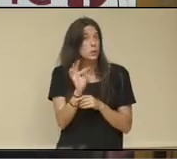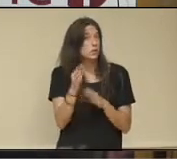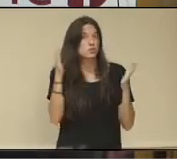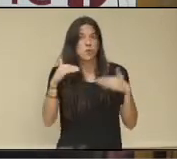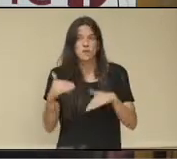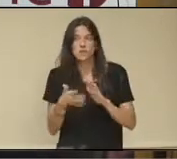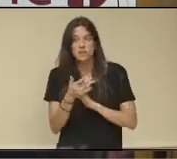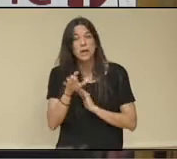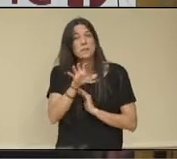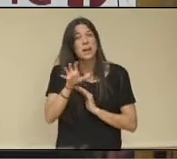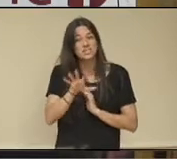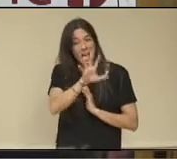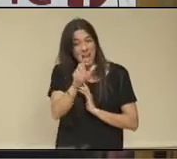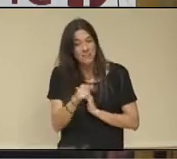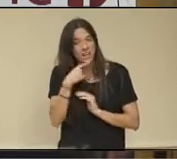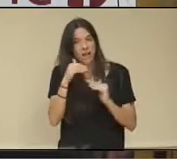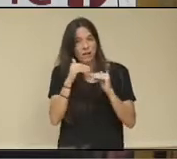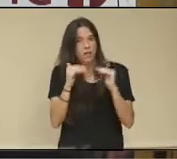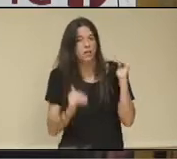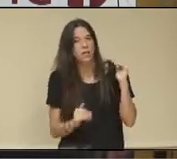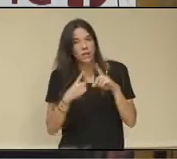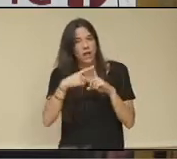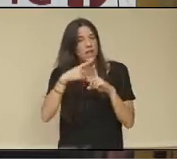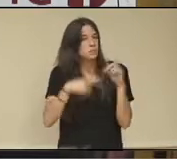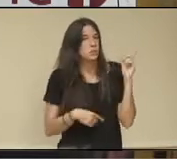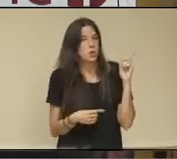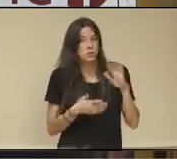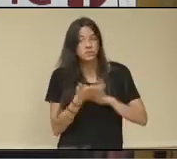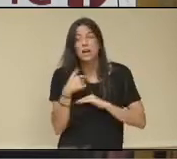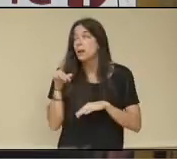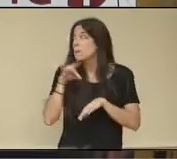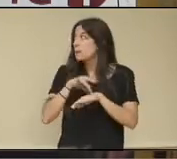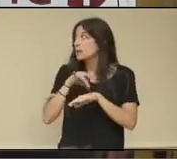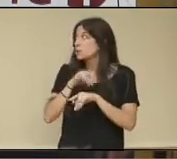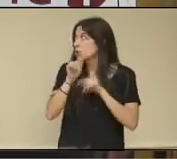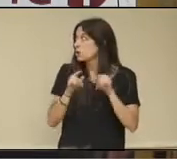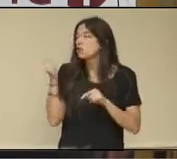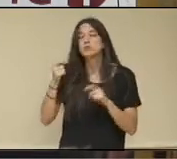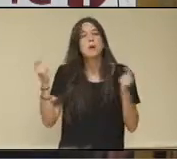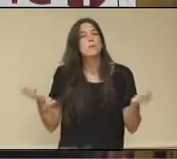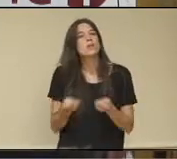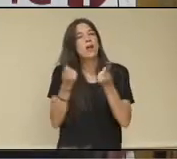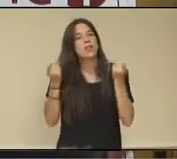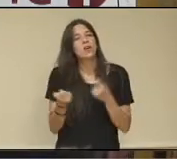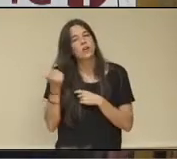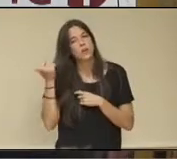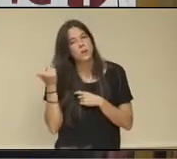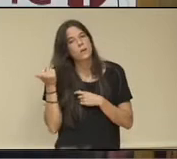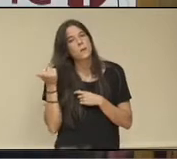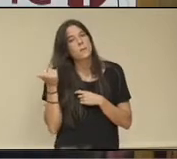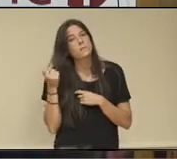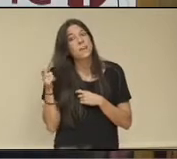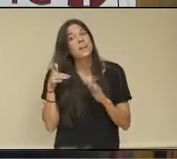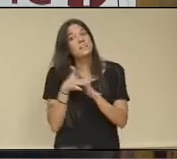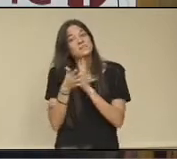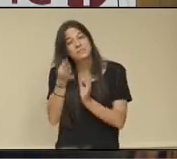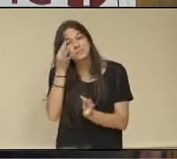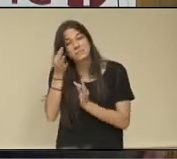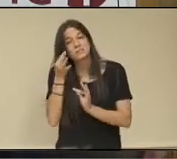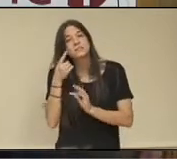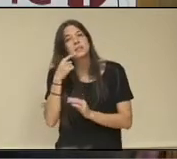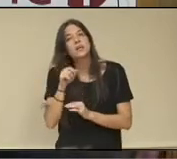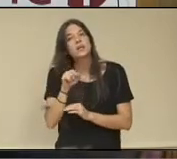países en África. Entonces, el patógeno, esto es una publicación de Nature en la que se describen los